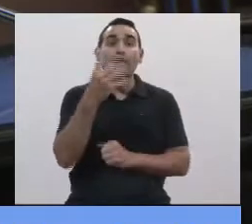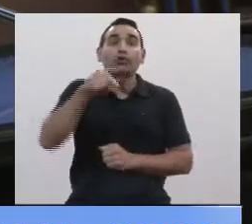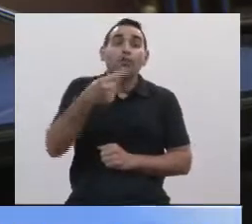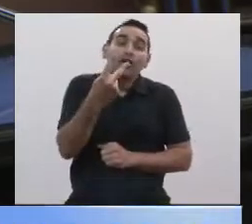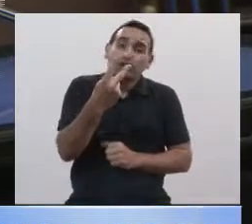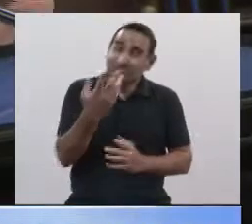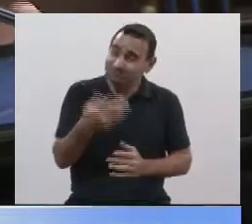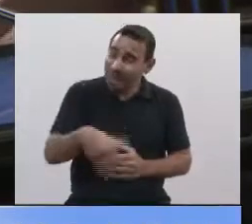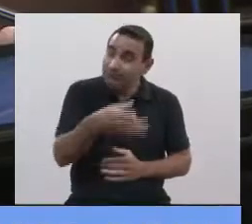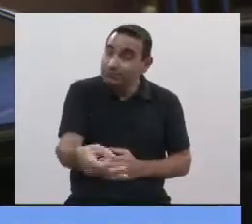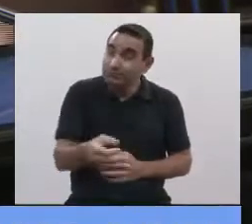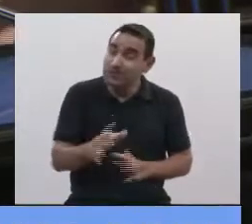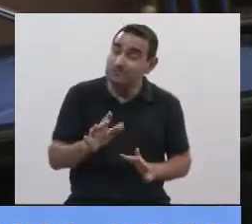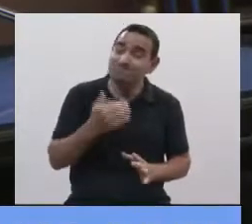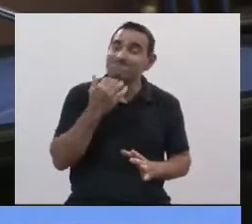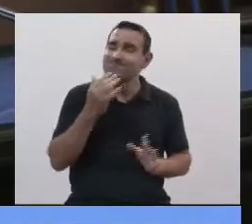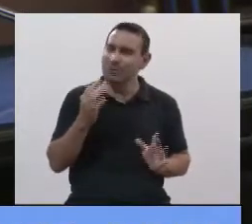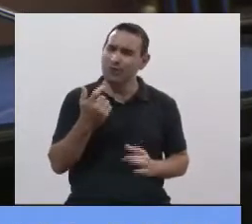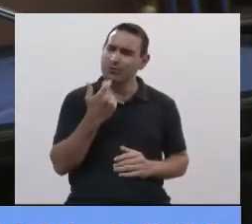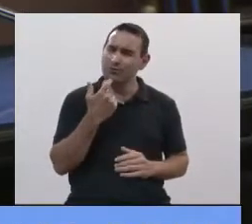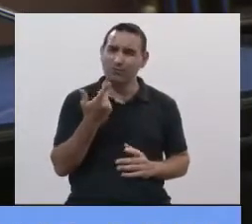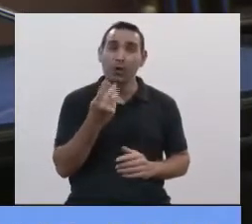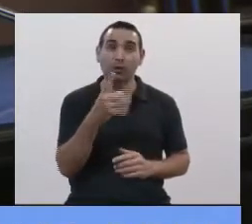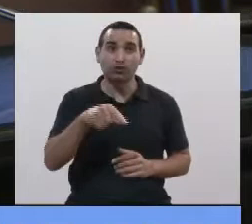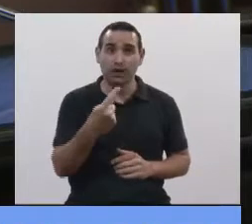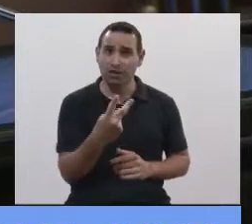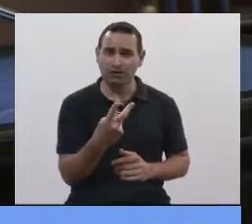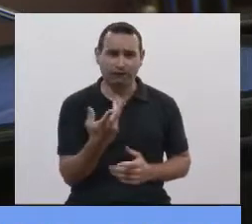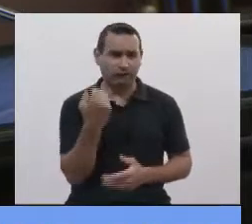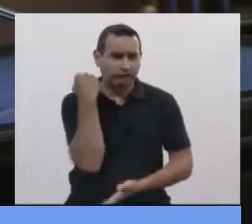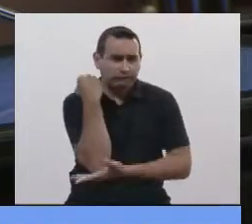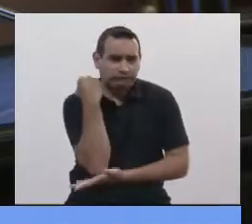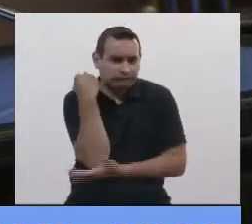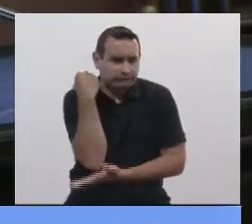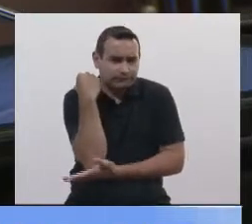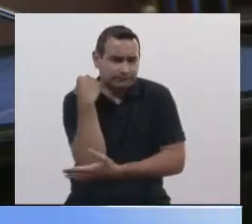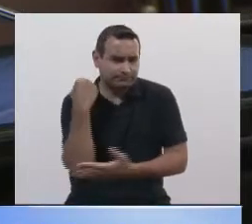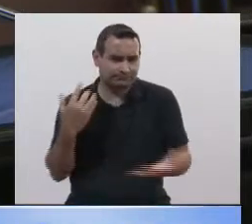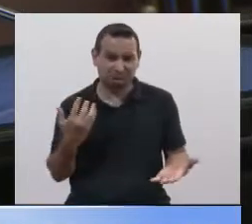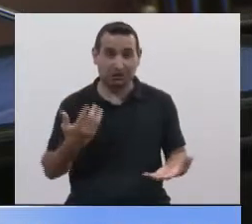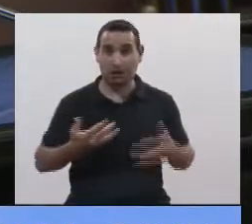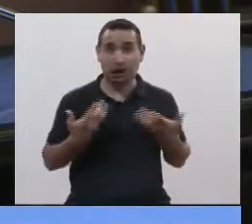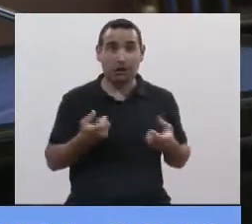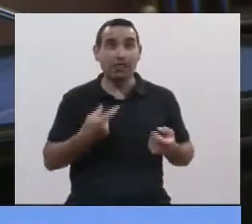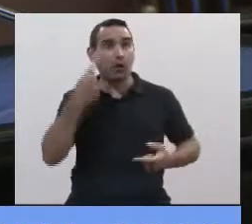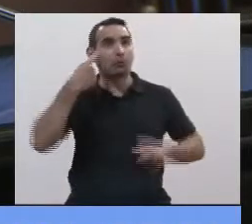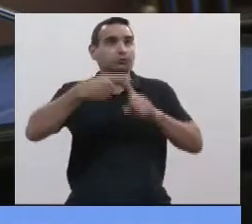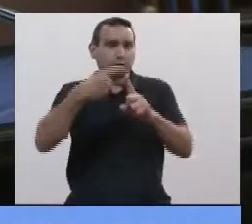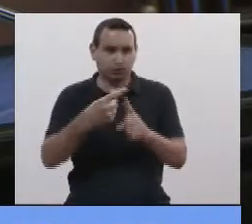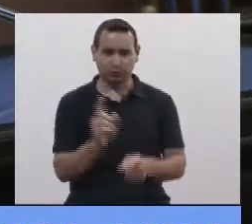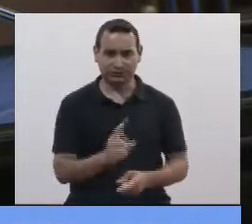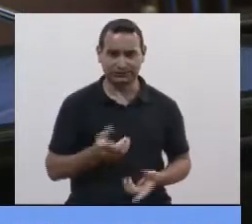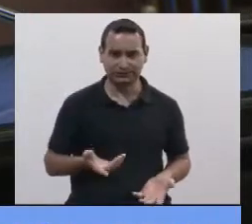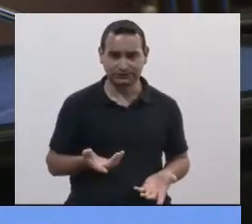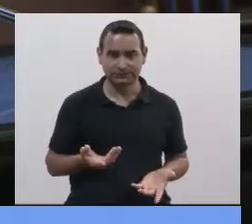4,2, que no sé si lo cumpliremos, ya es bastante mezquino, no es algo alentador para el futuro